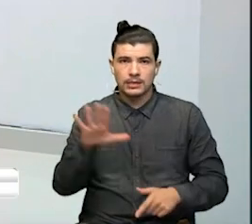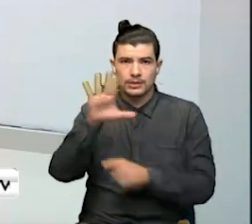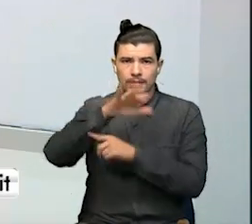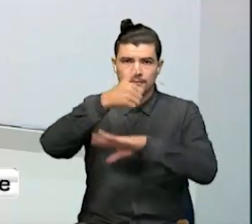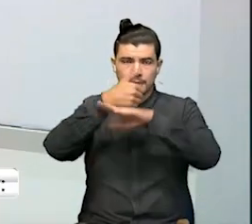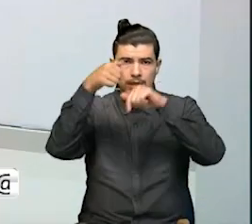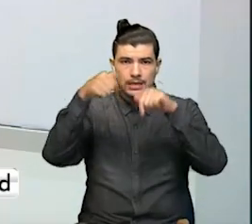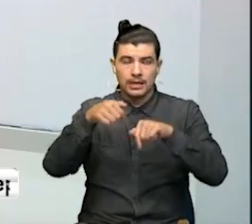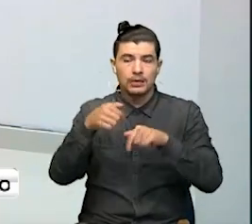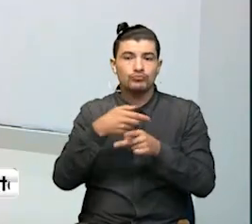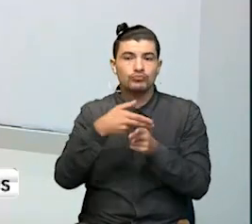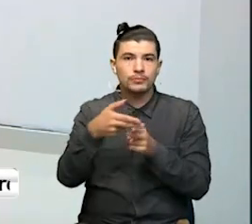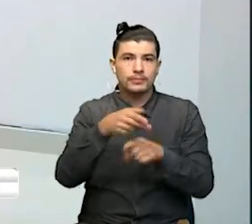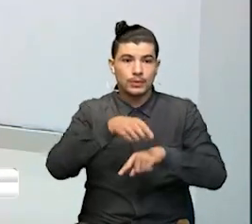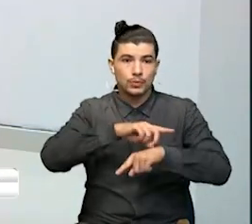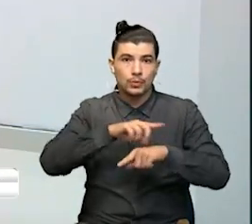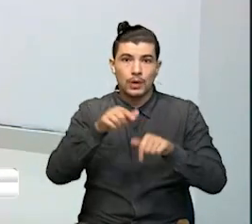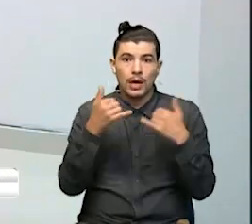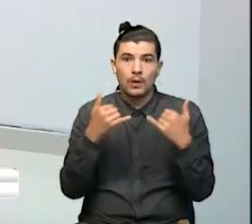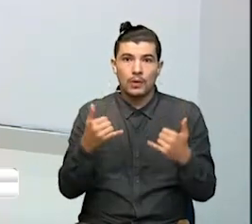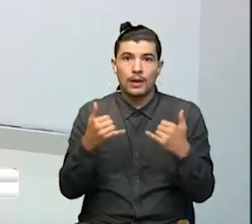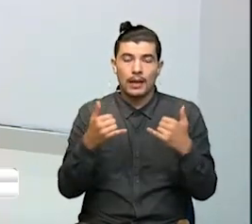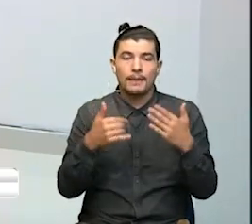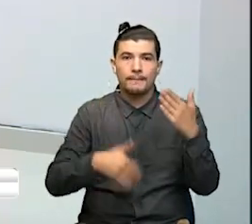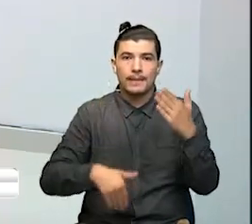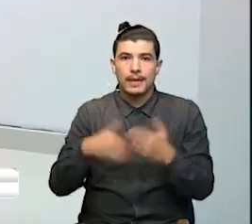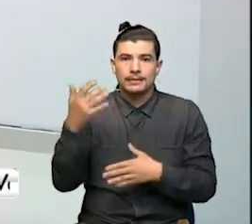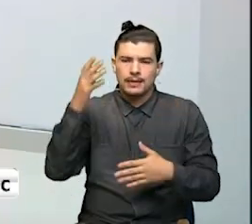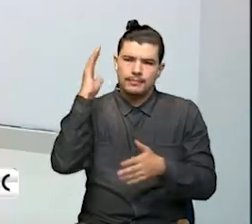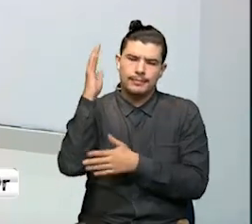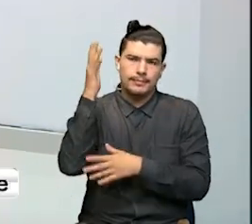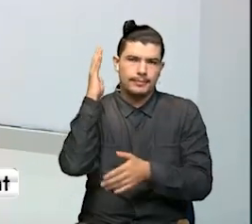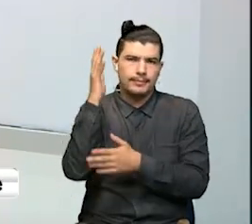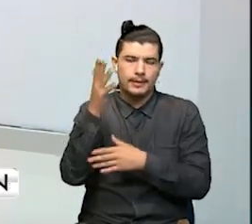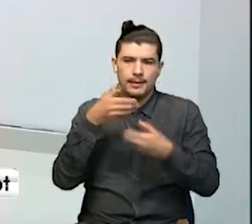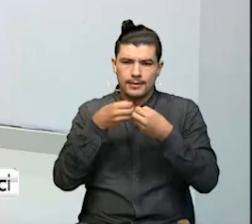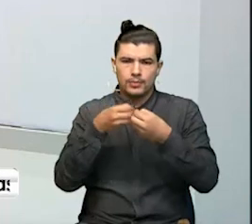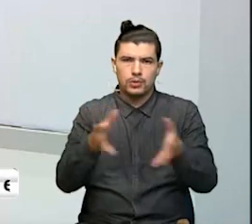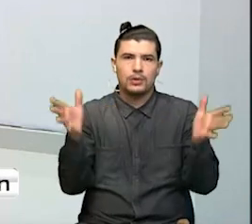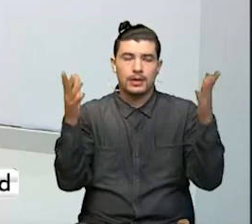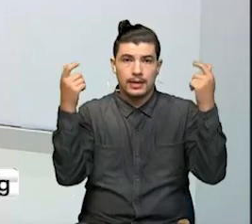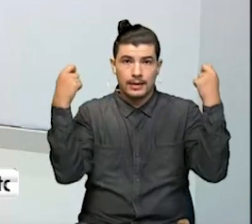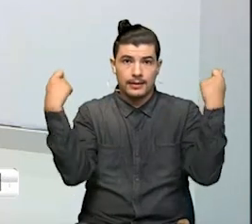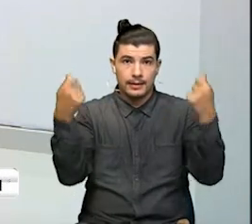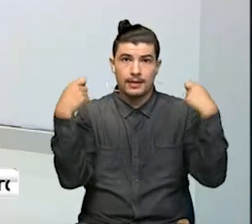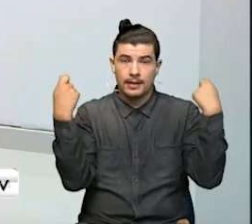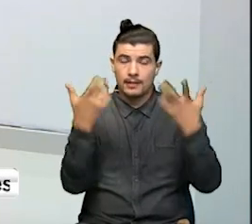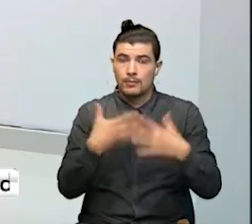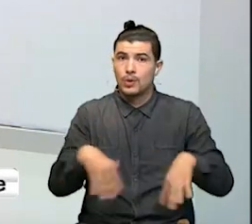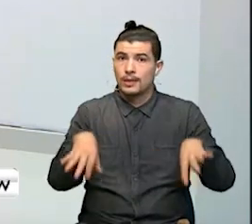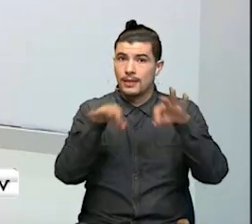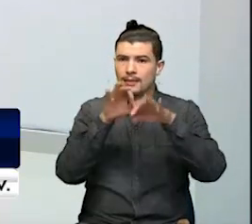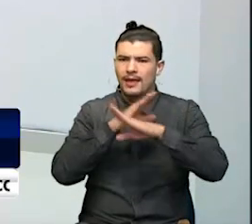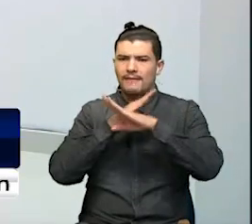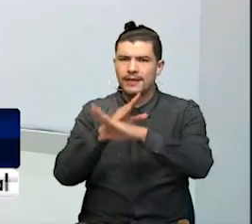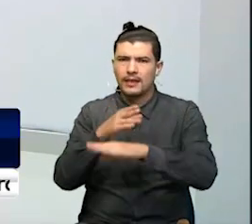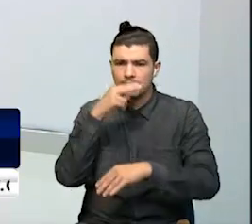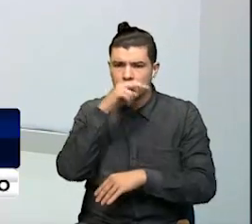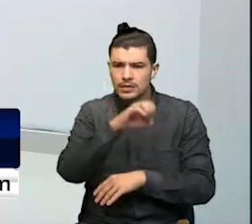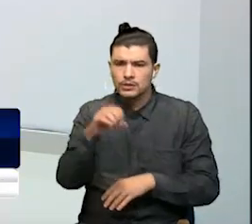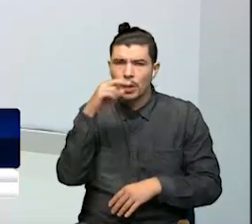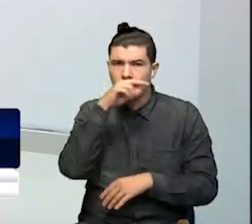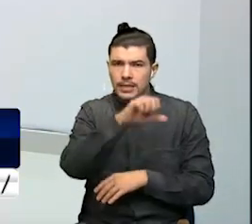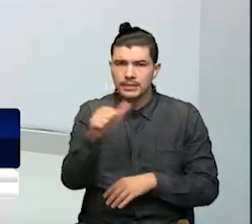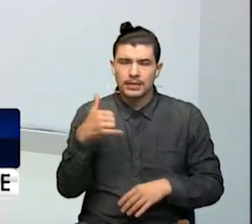porque en pocos minutos en contados minutos se va a dar este lanzamiento de esta importante campaña encontrar el abuso sexual contra niños y niñas